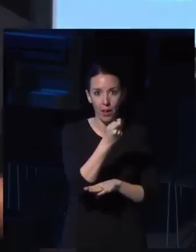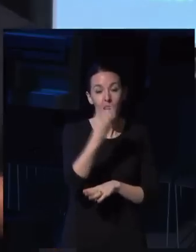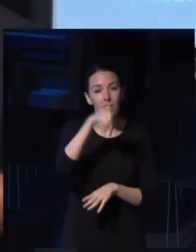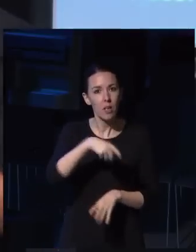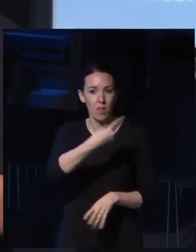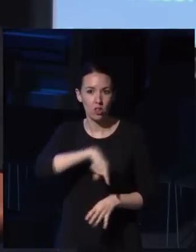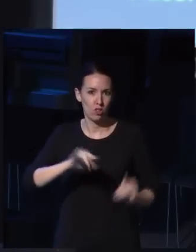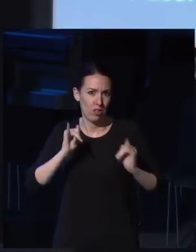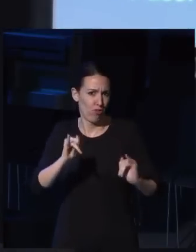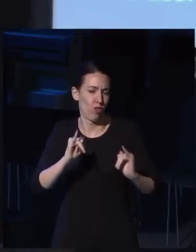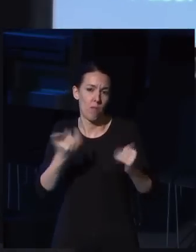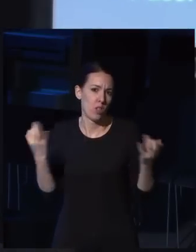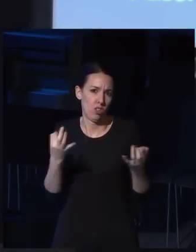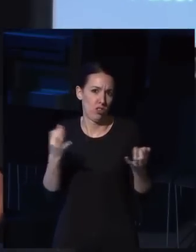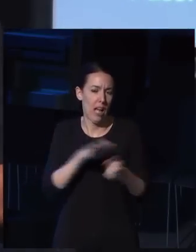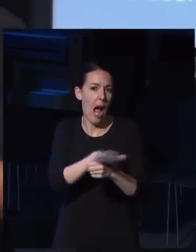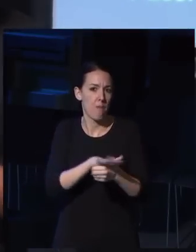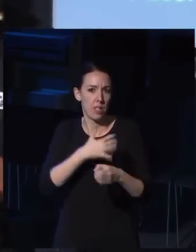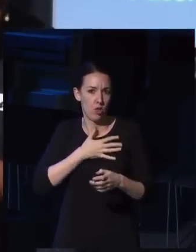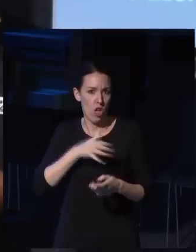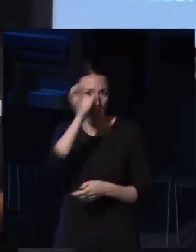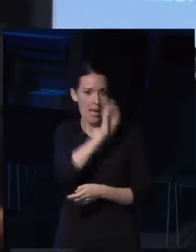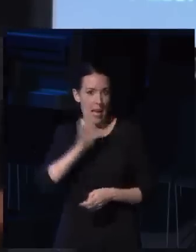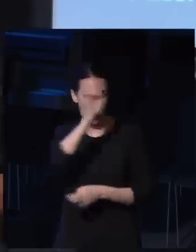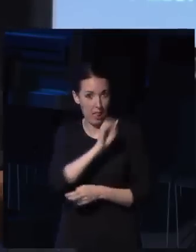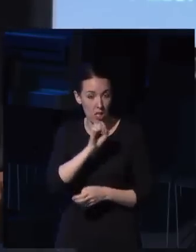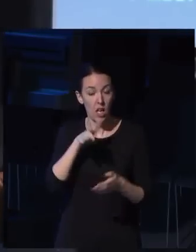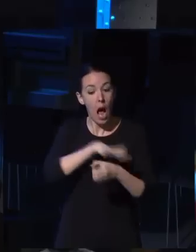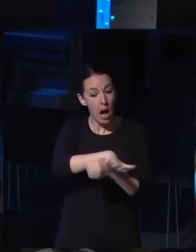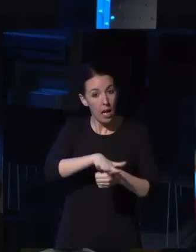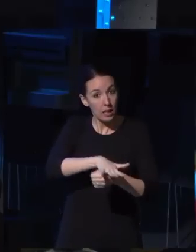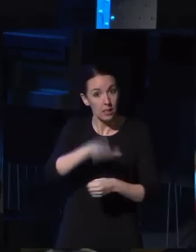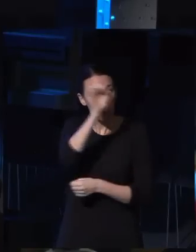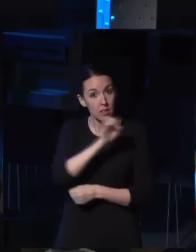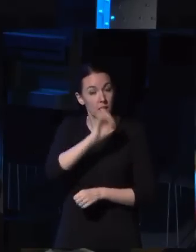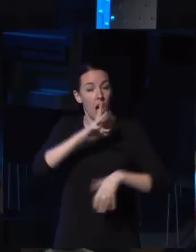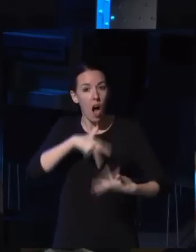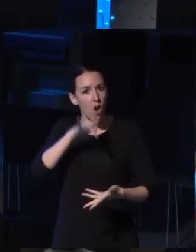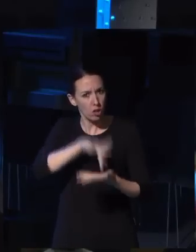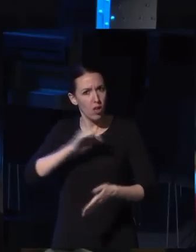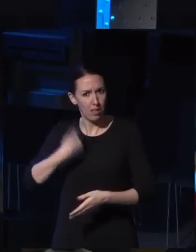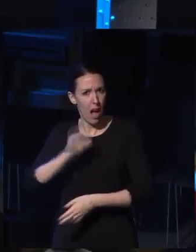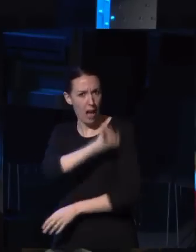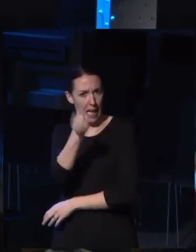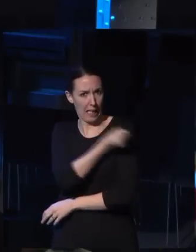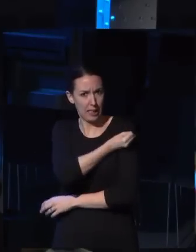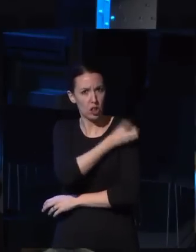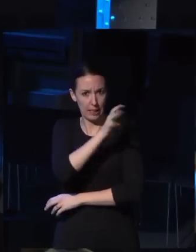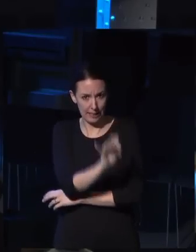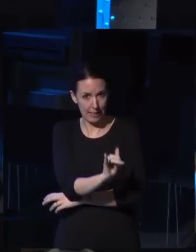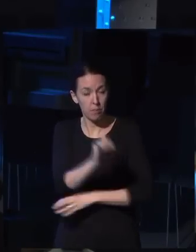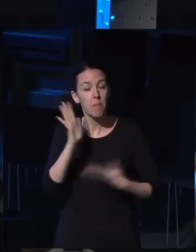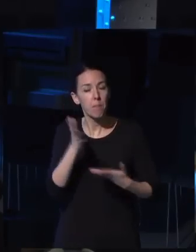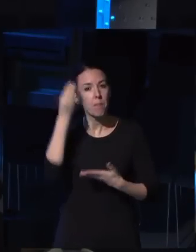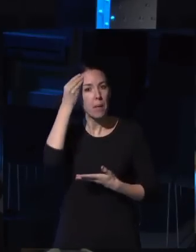que disfrutemos mucho del mundo de las canciones. El mundo de las canciones ahora está registrado, pero hay que pensar